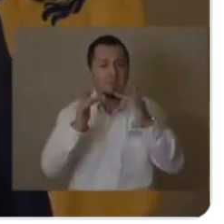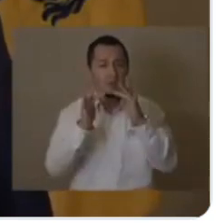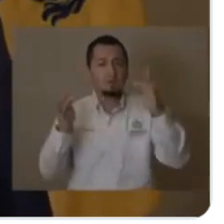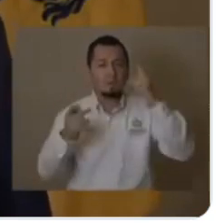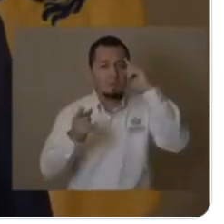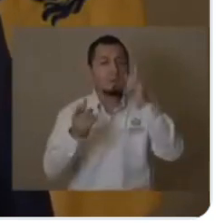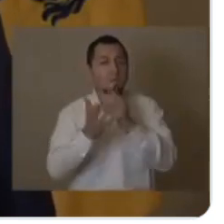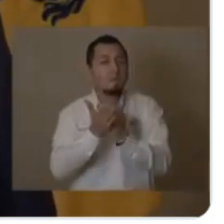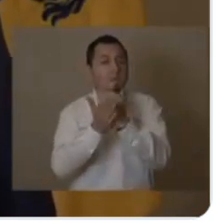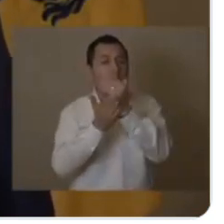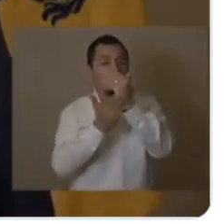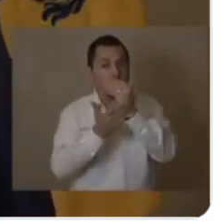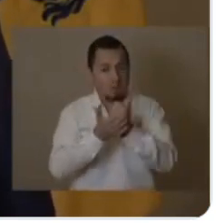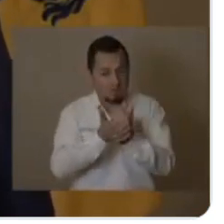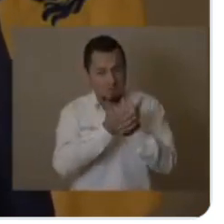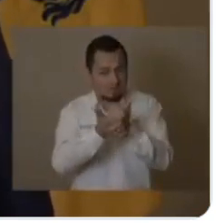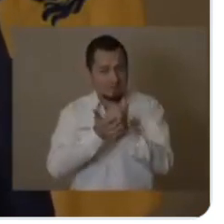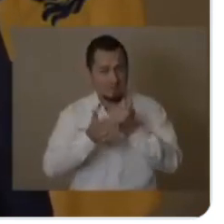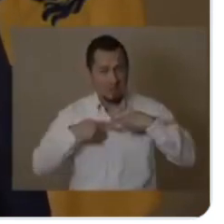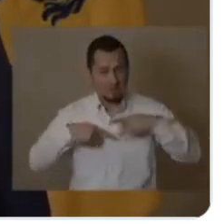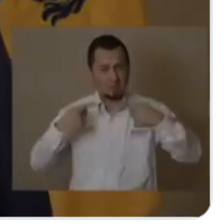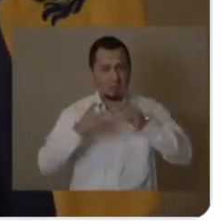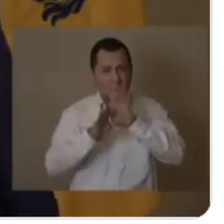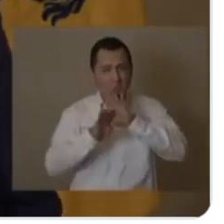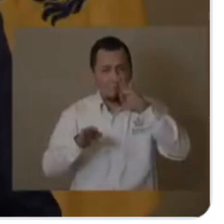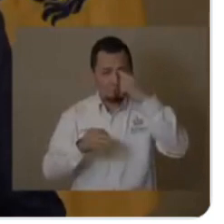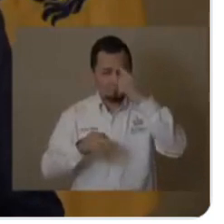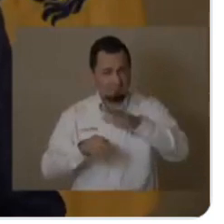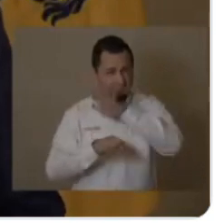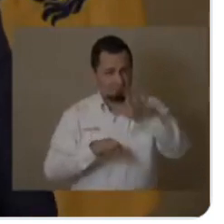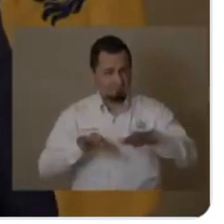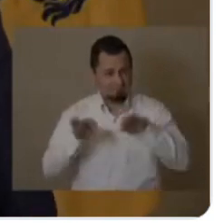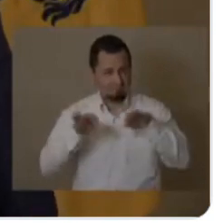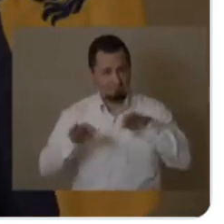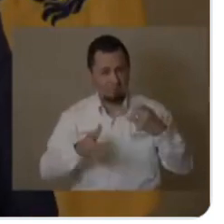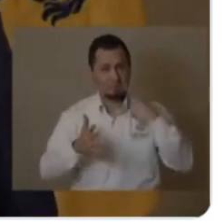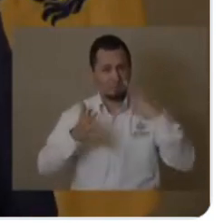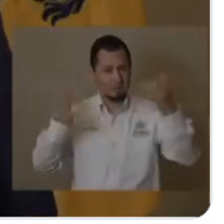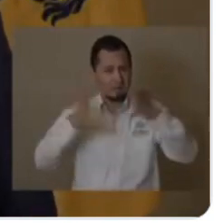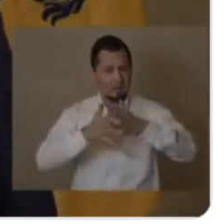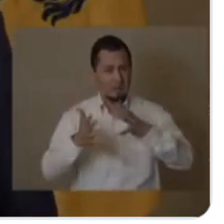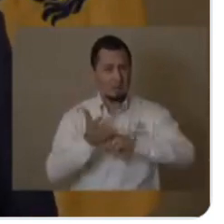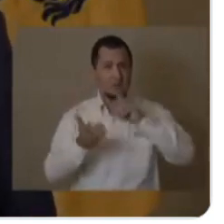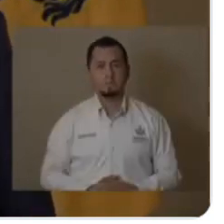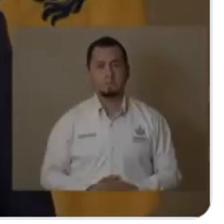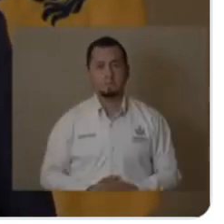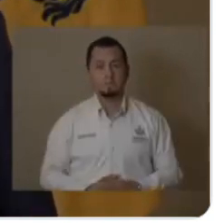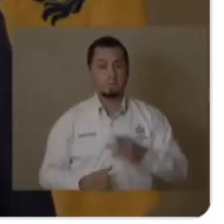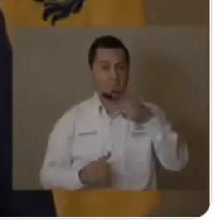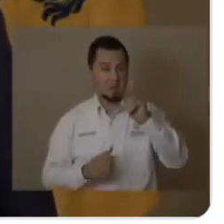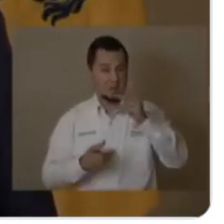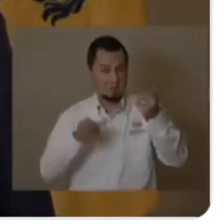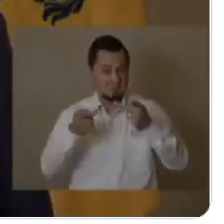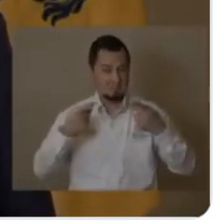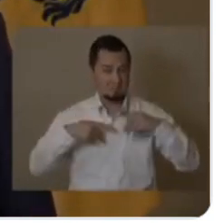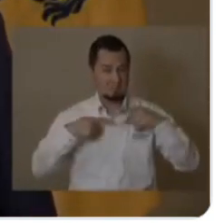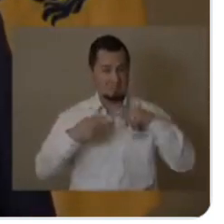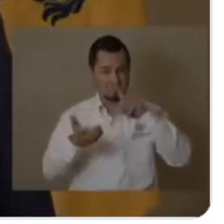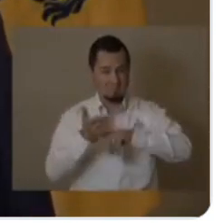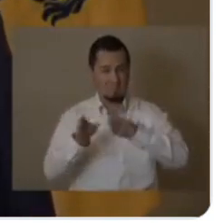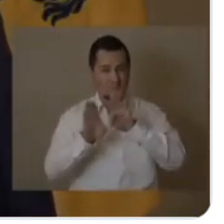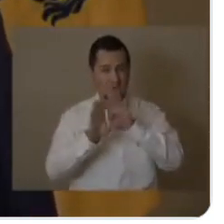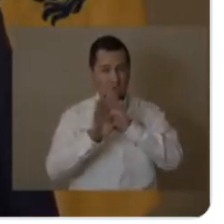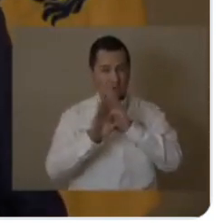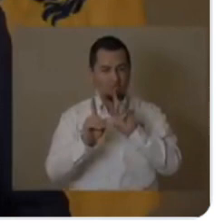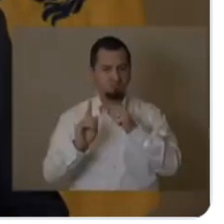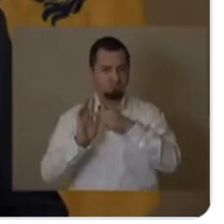las medidas recomendadas por la Organización Mundial de la Salud. Lo hicimos pensando en la salud de los jaliscienses como la prioridad por encima de cualquier